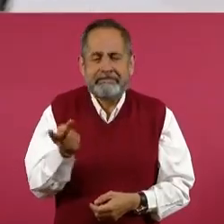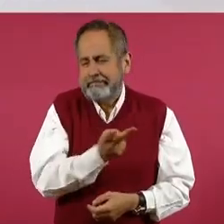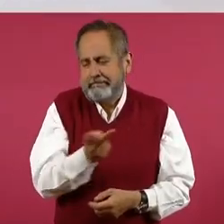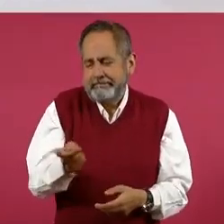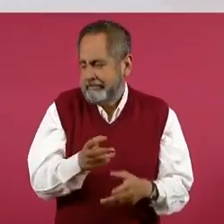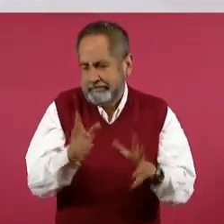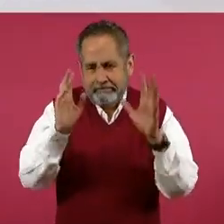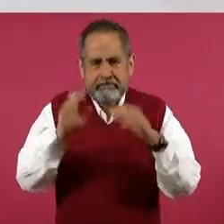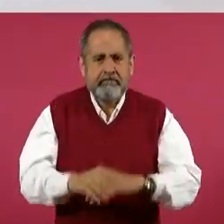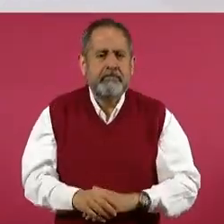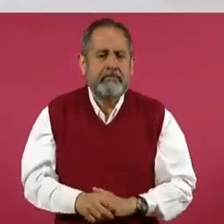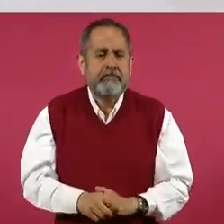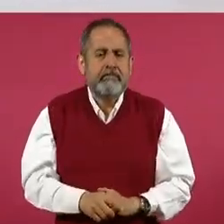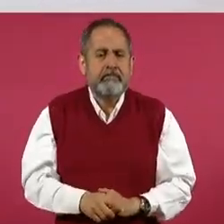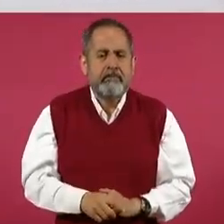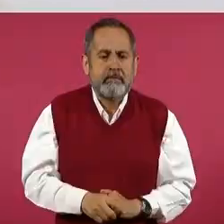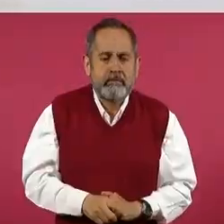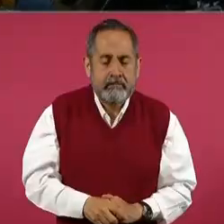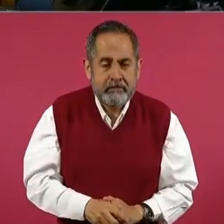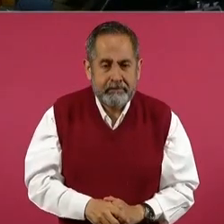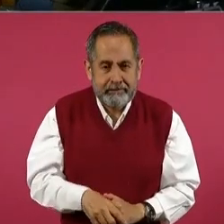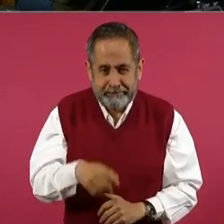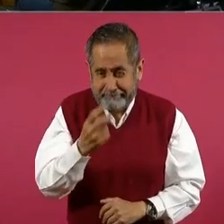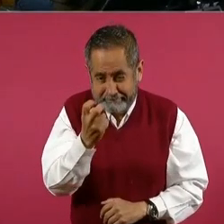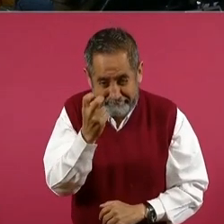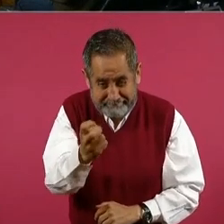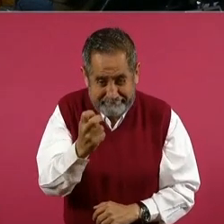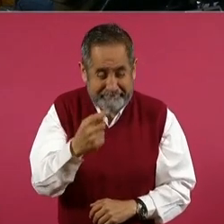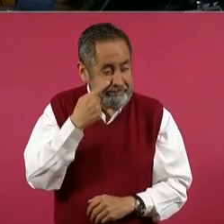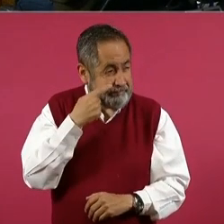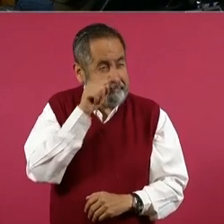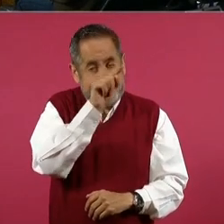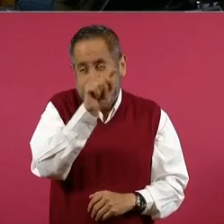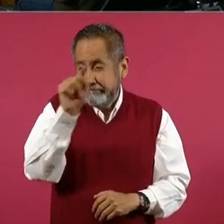¿Y su administración intervendría? Y cada vez que hay algo de eso,